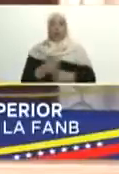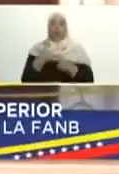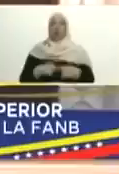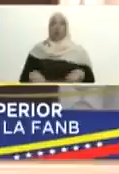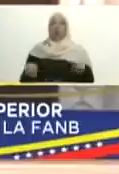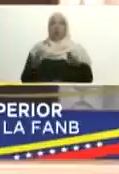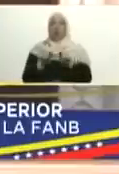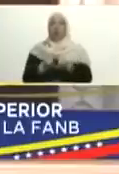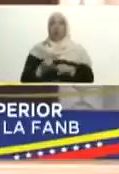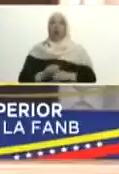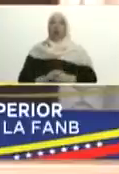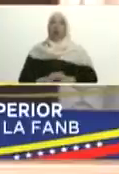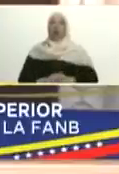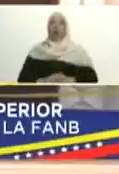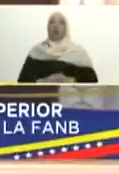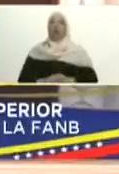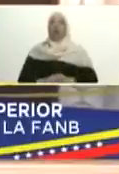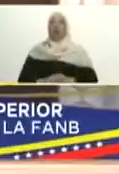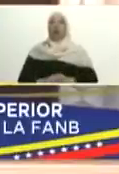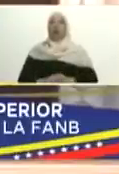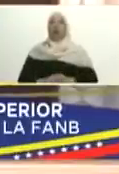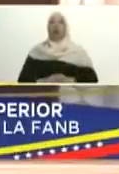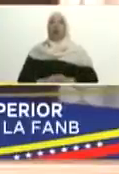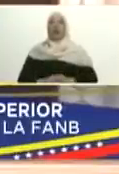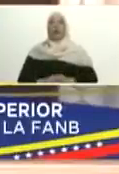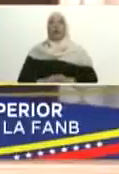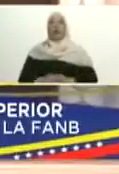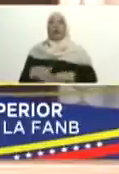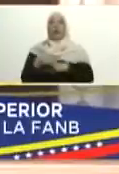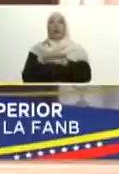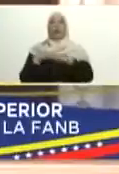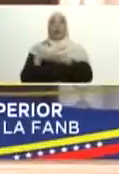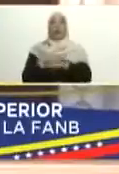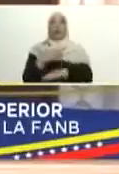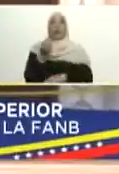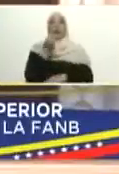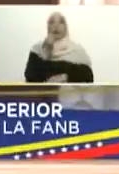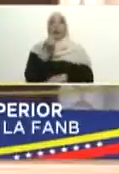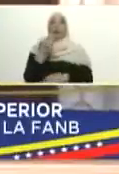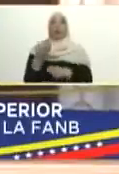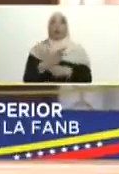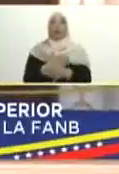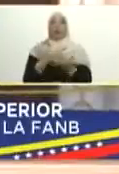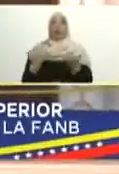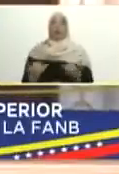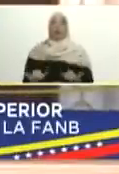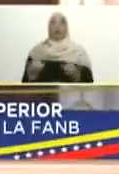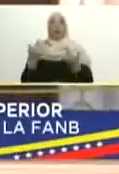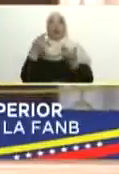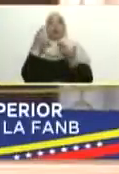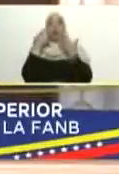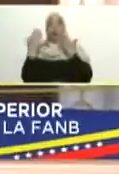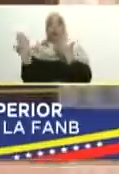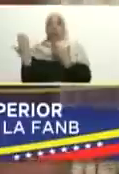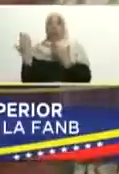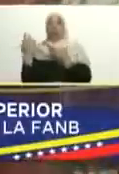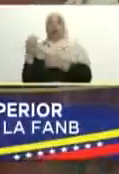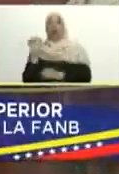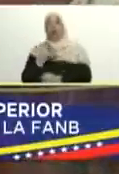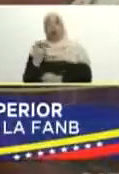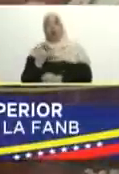bueno, mayor general de Artillería, ministro de Alimentación, el general Velázquez Araguayán, ministro de